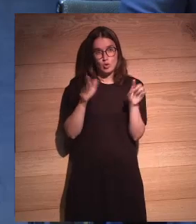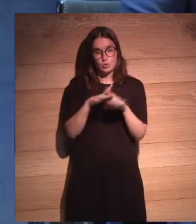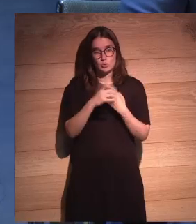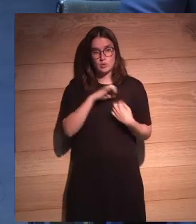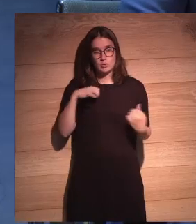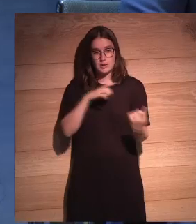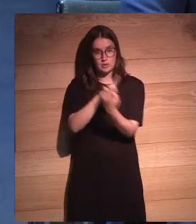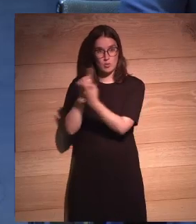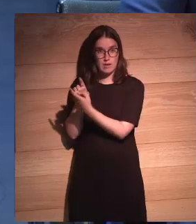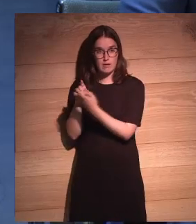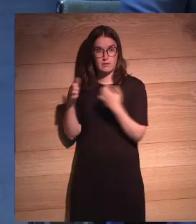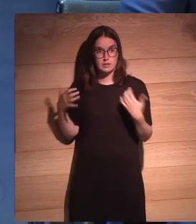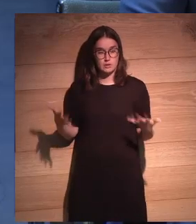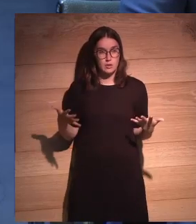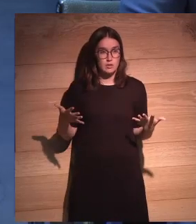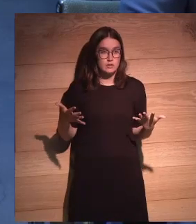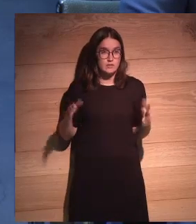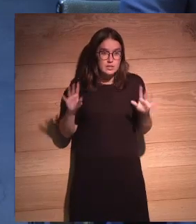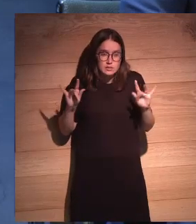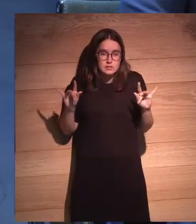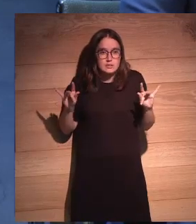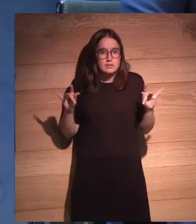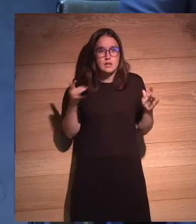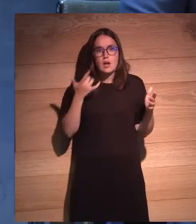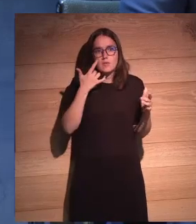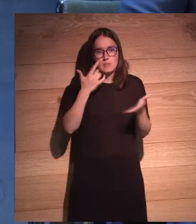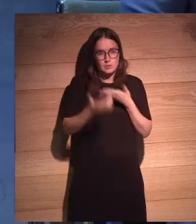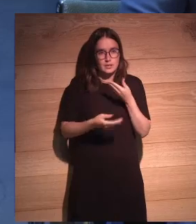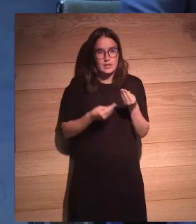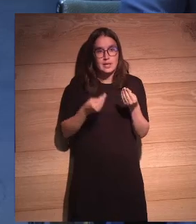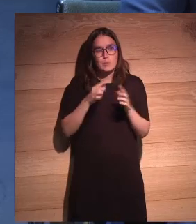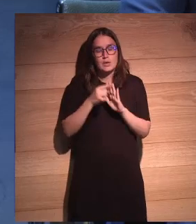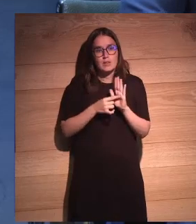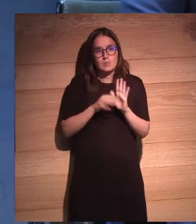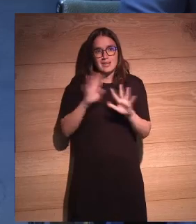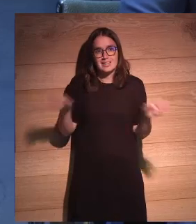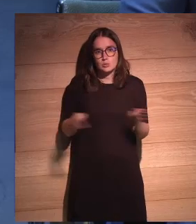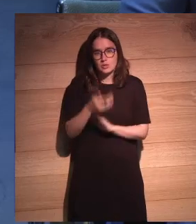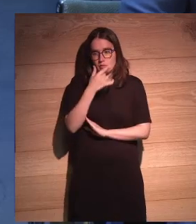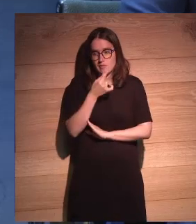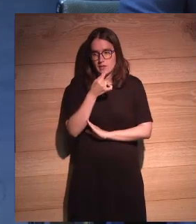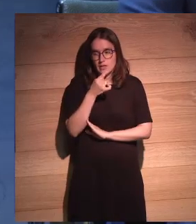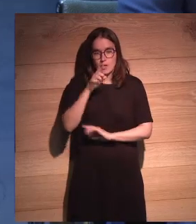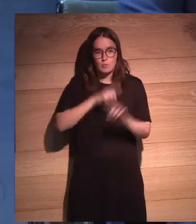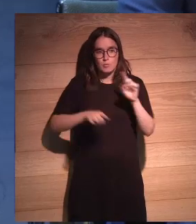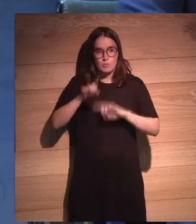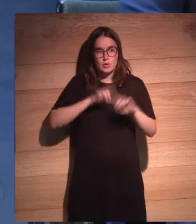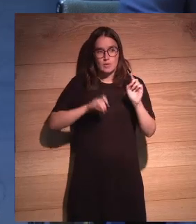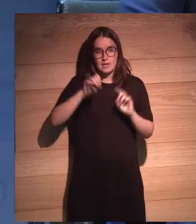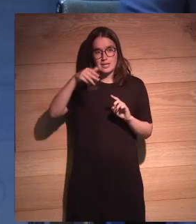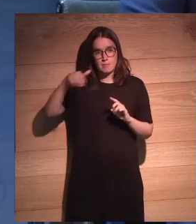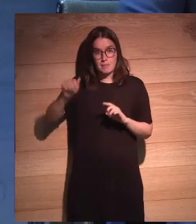situación particular. Entonces, ¿no? Es decir, vamos a ver, el principio, resumiendo muy sencillamente, el problema de 2